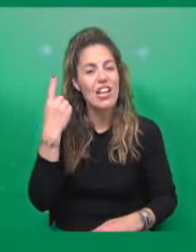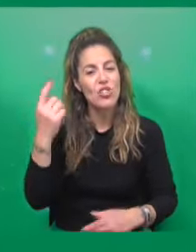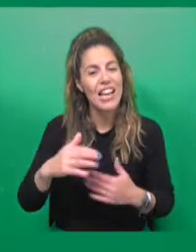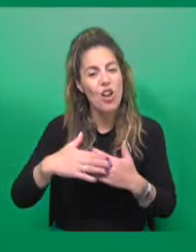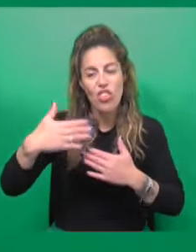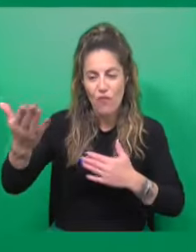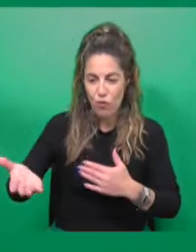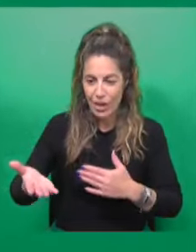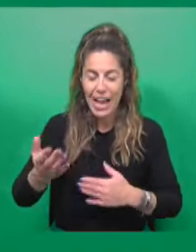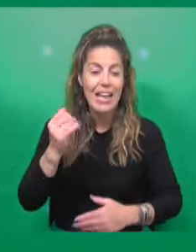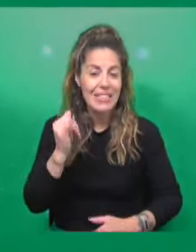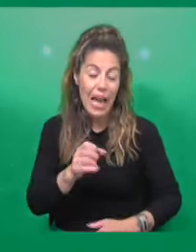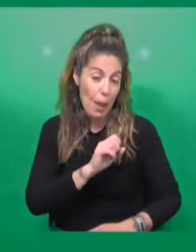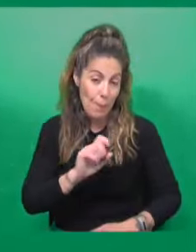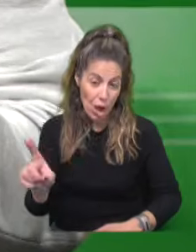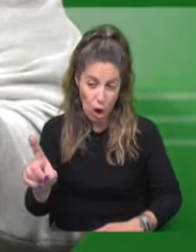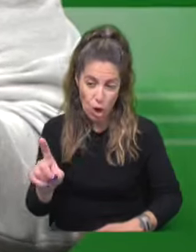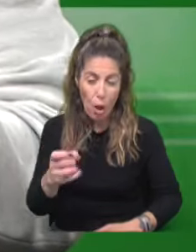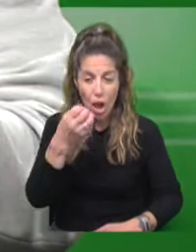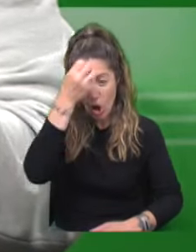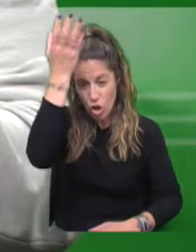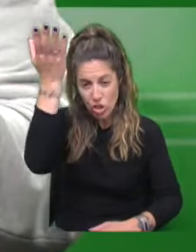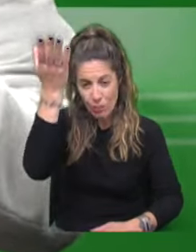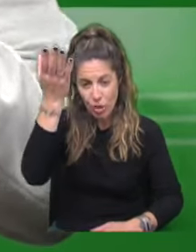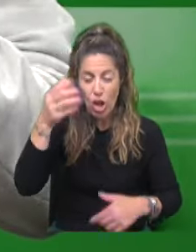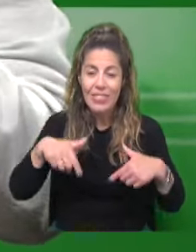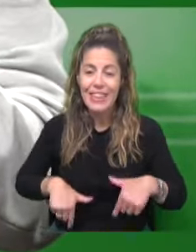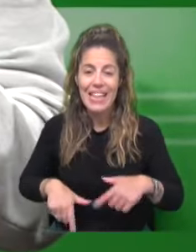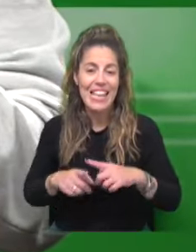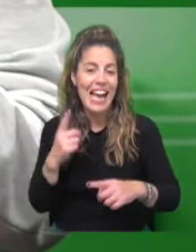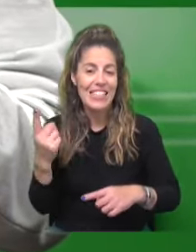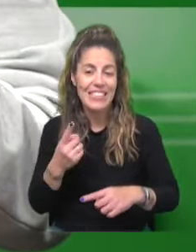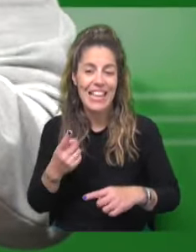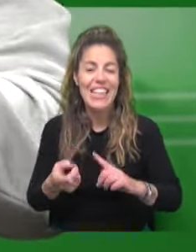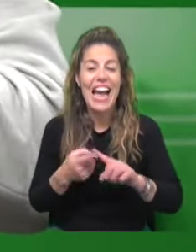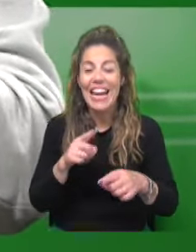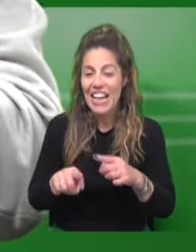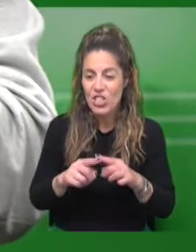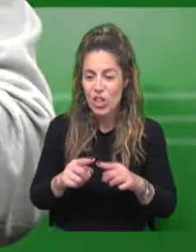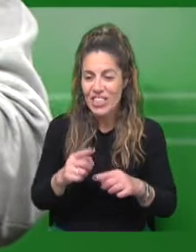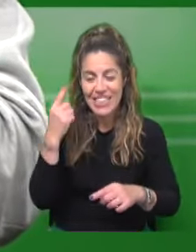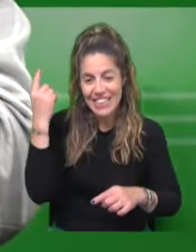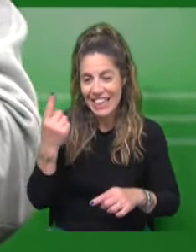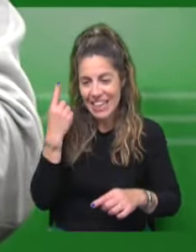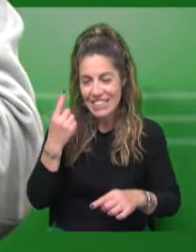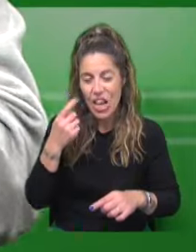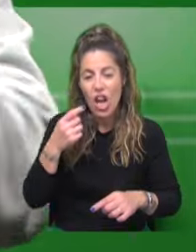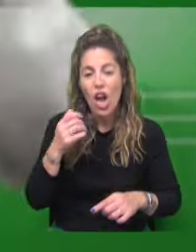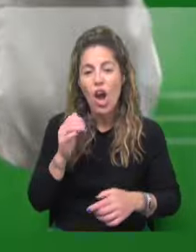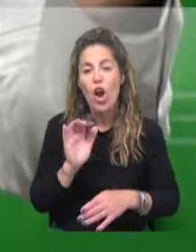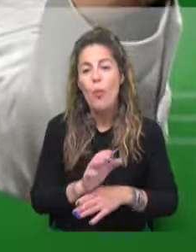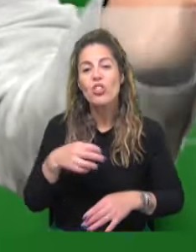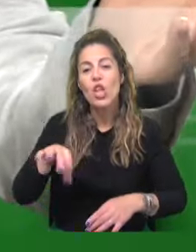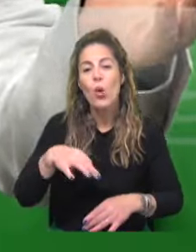externo ahí es peor todavía porque es el concepto de las cancillerías no de relaciones exteriores como si lo único que tuviéramos que hacer es